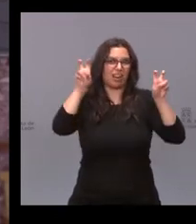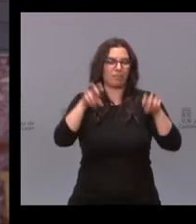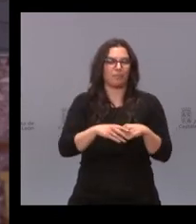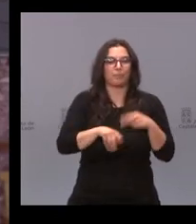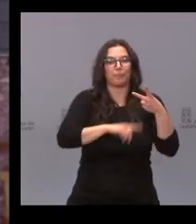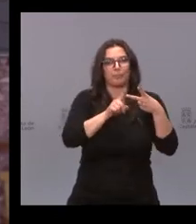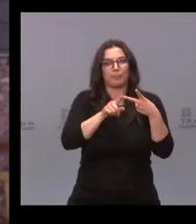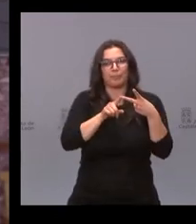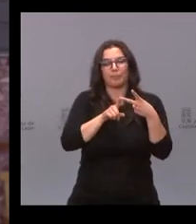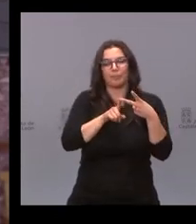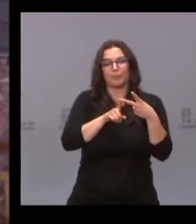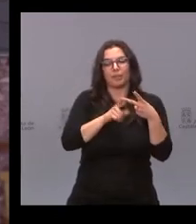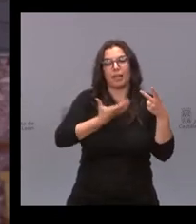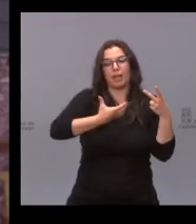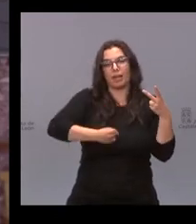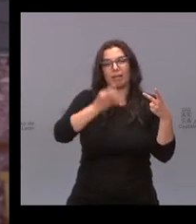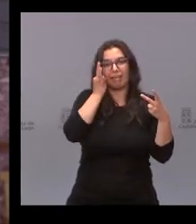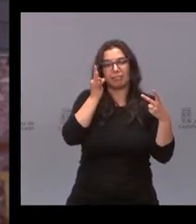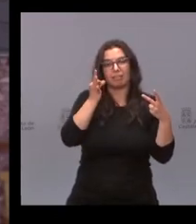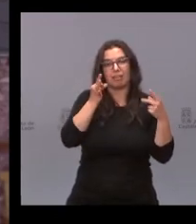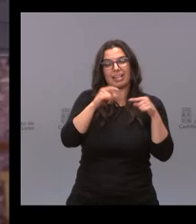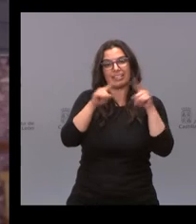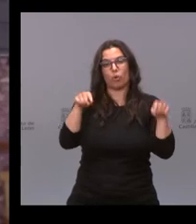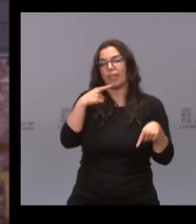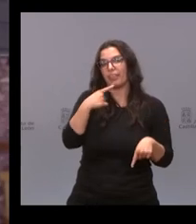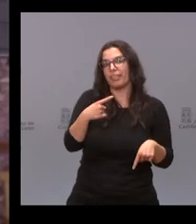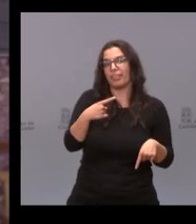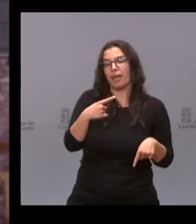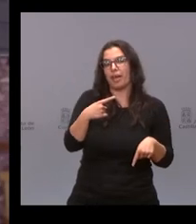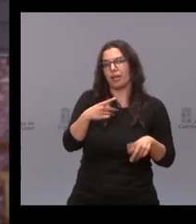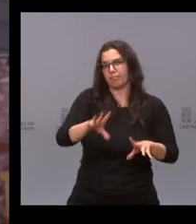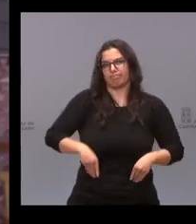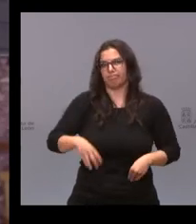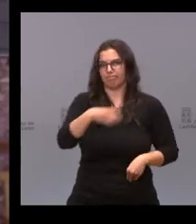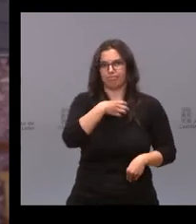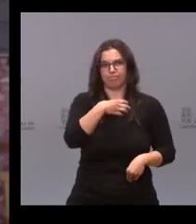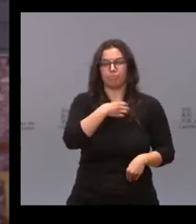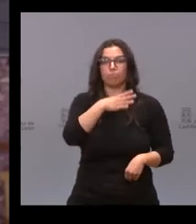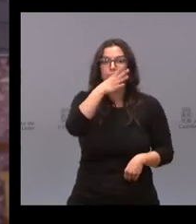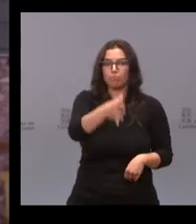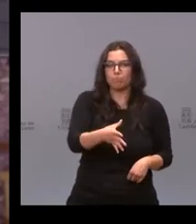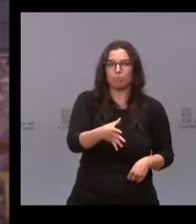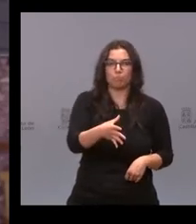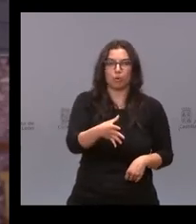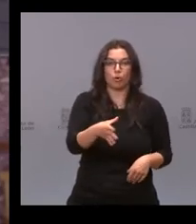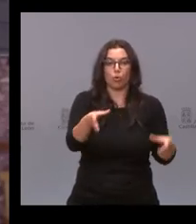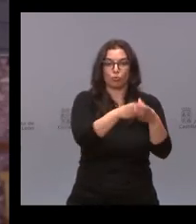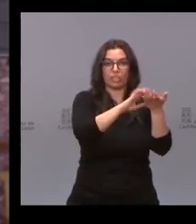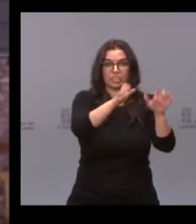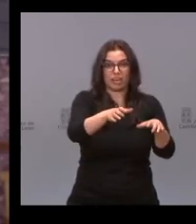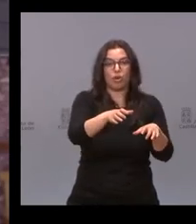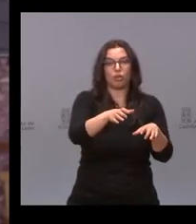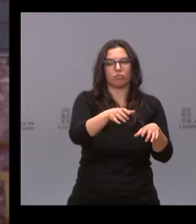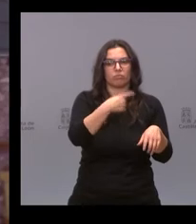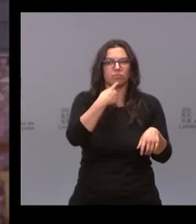otro lado, la alcaldesa de Segovia ha calificado de inadmisible el abandono y ninguneo por parte de la Junta de